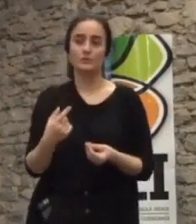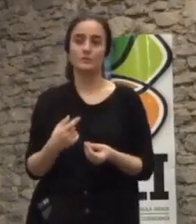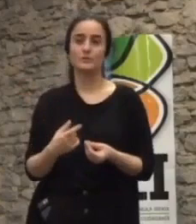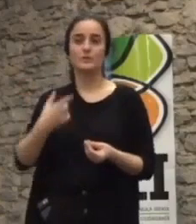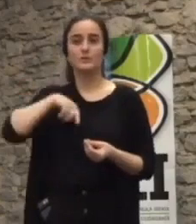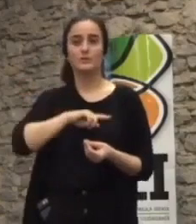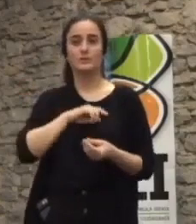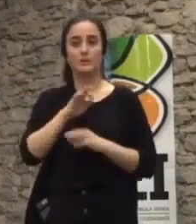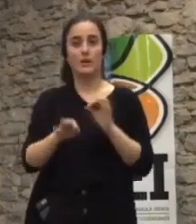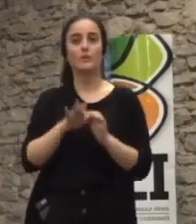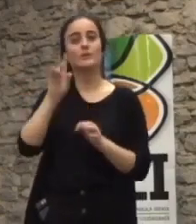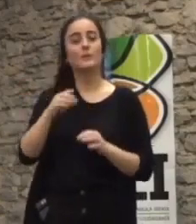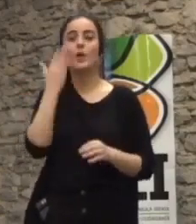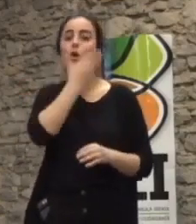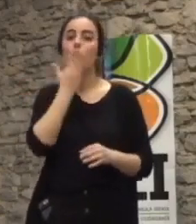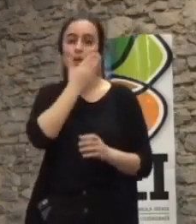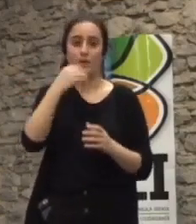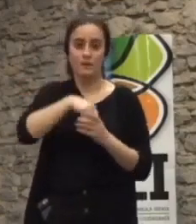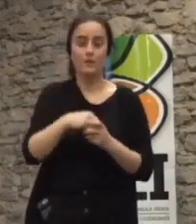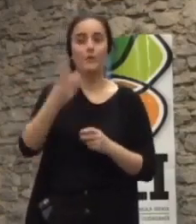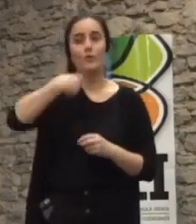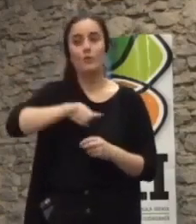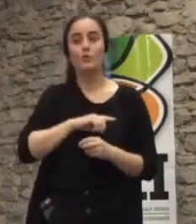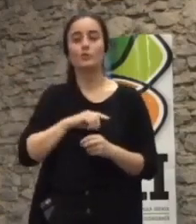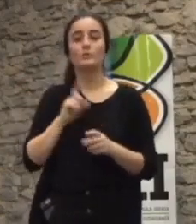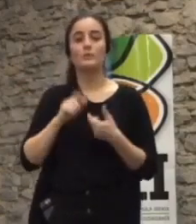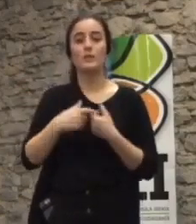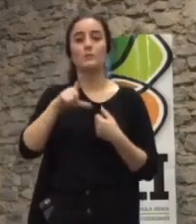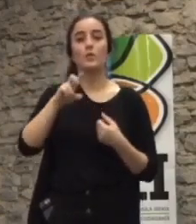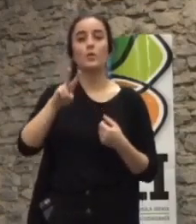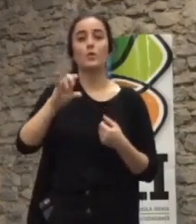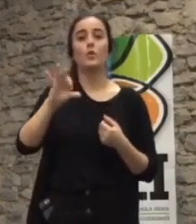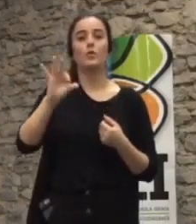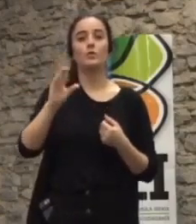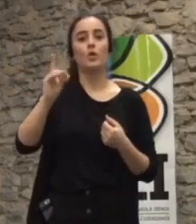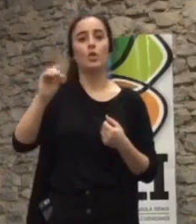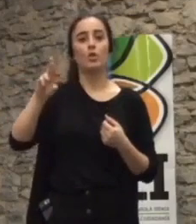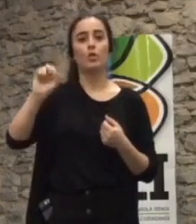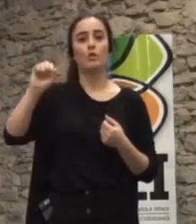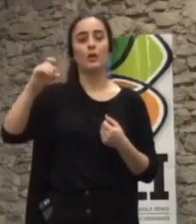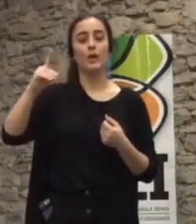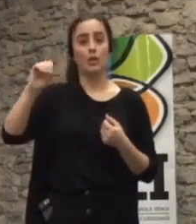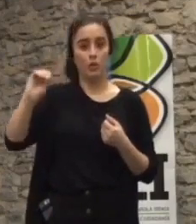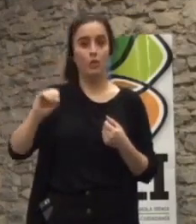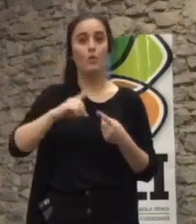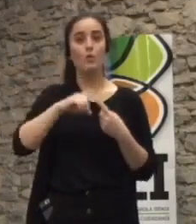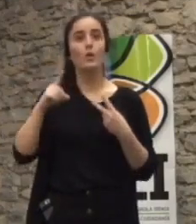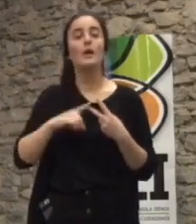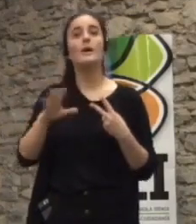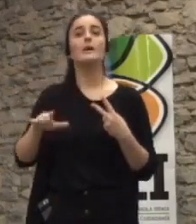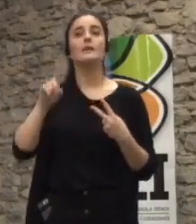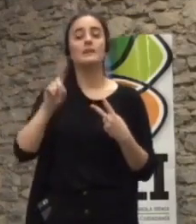es las que hemos realizado en centros escolares. Hemos participado en Luis Dorado, el centro de Aranbizcarra, y también